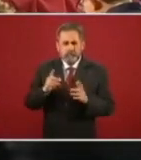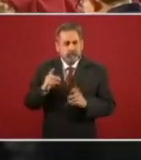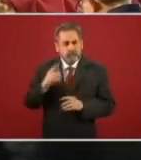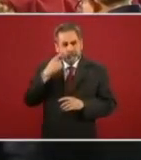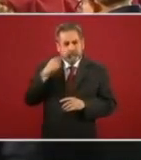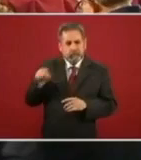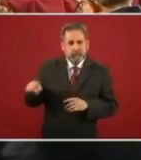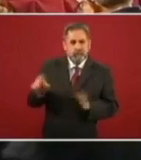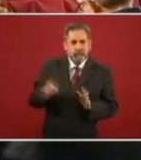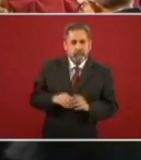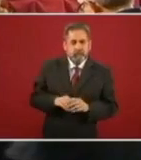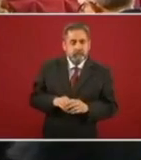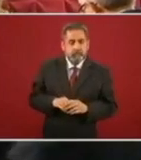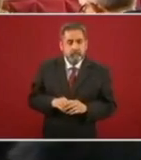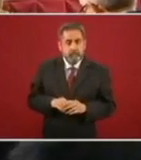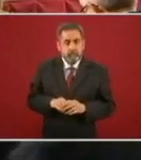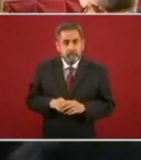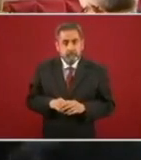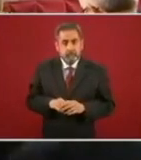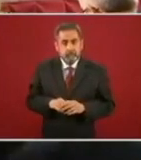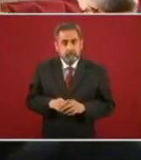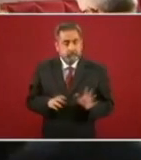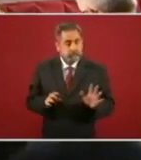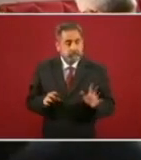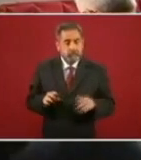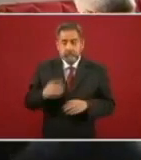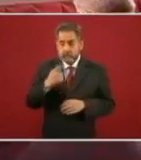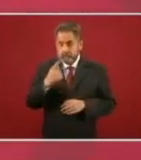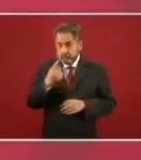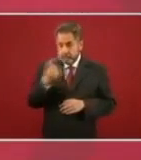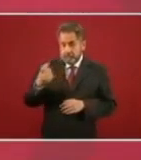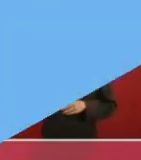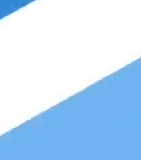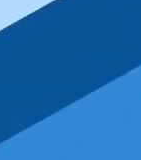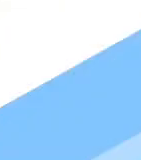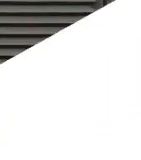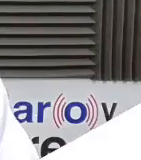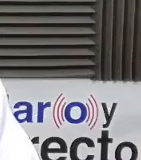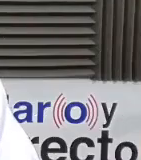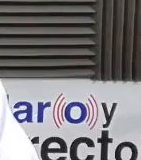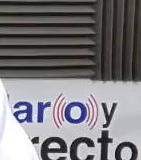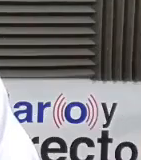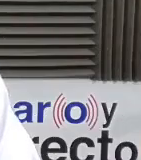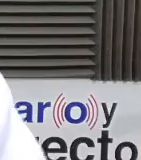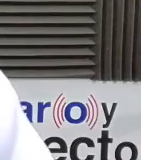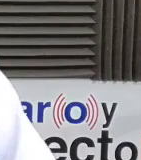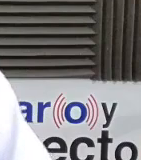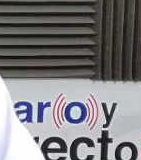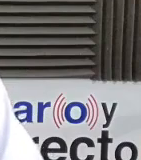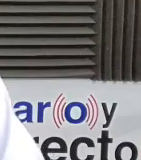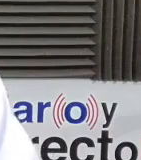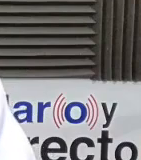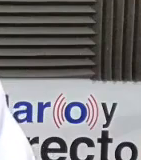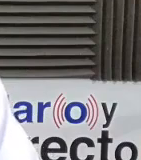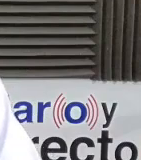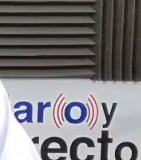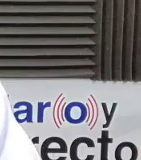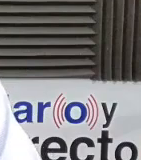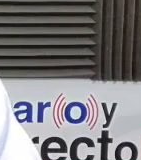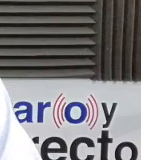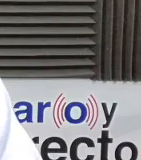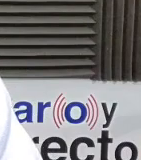horas, pues, también para que puedan ir. A ver, yo sé que hay muchas